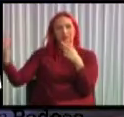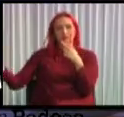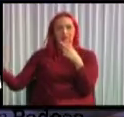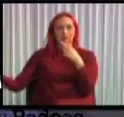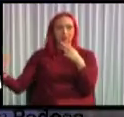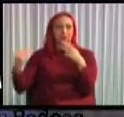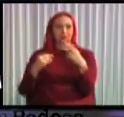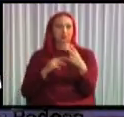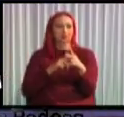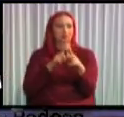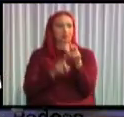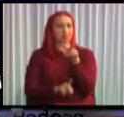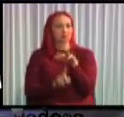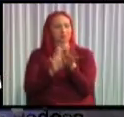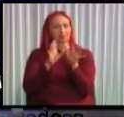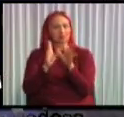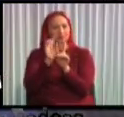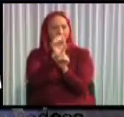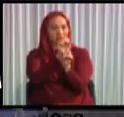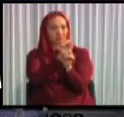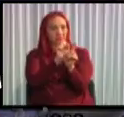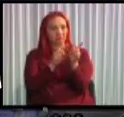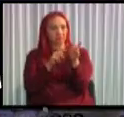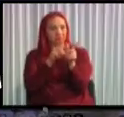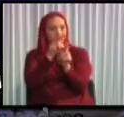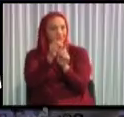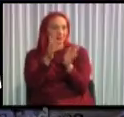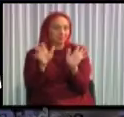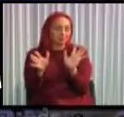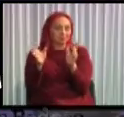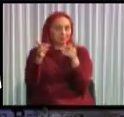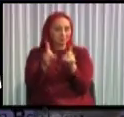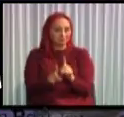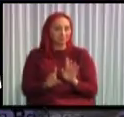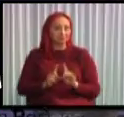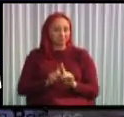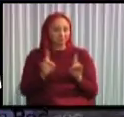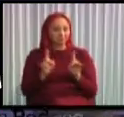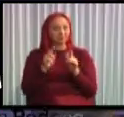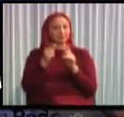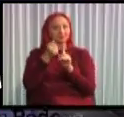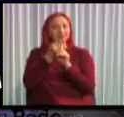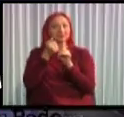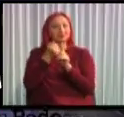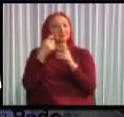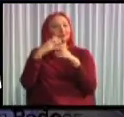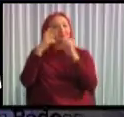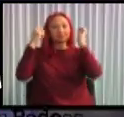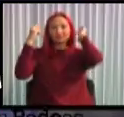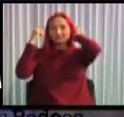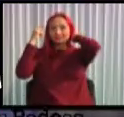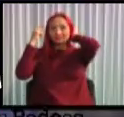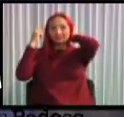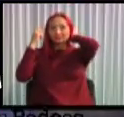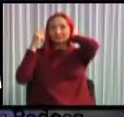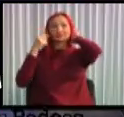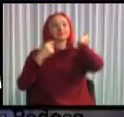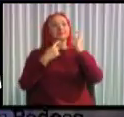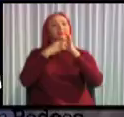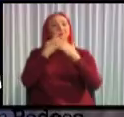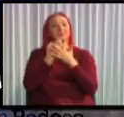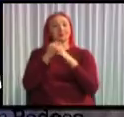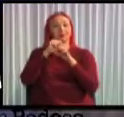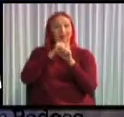rebote y eran situaciones que se daban y que lo hacían a usted pensar. Lo de la salve de la